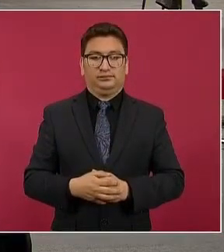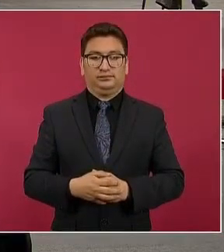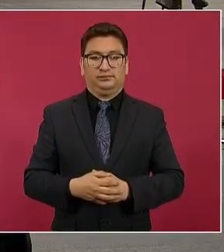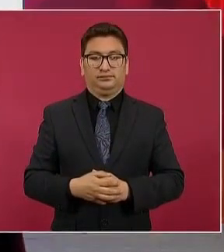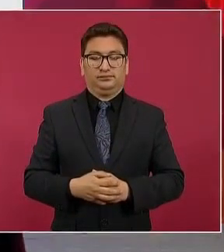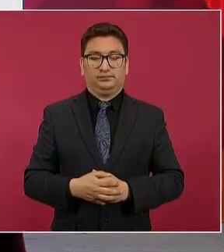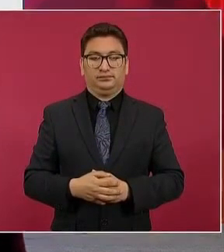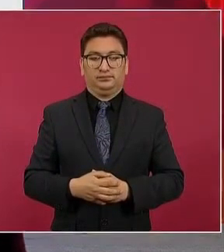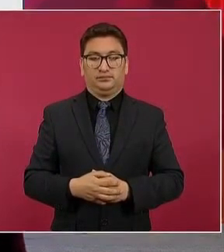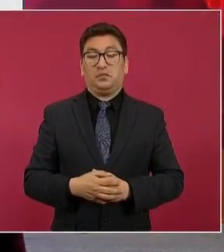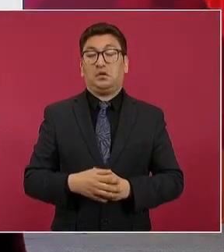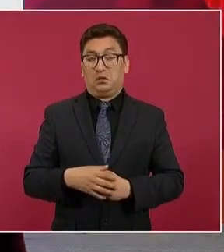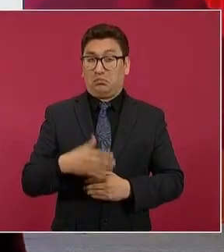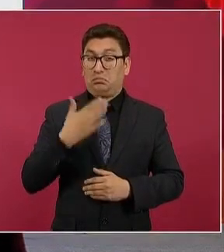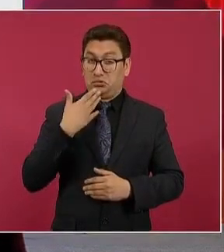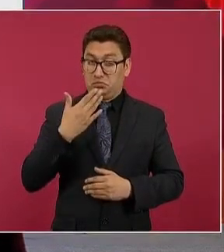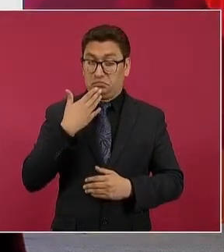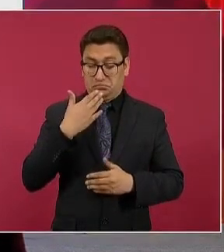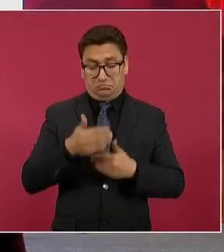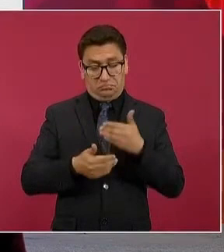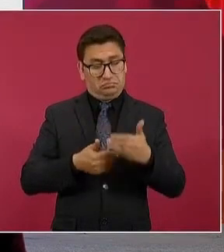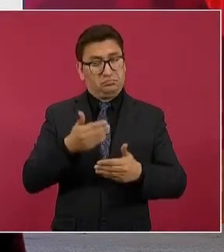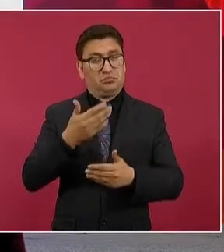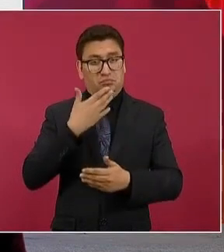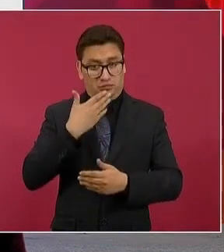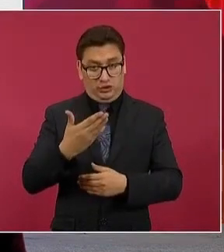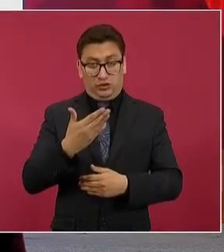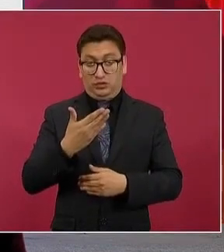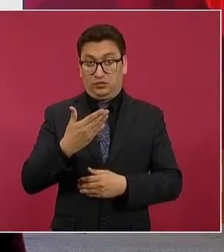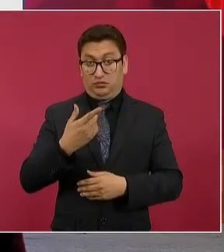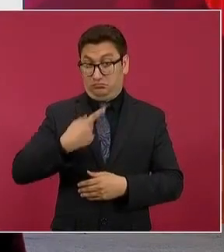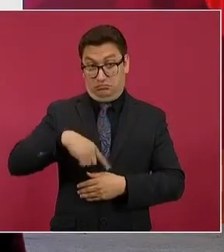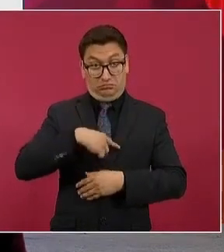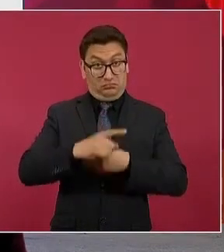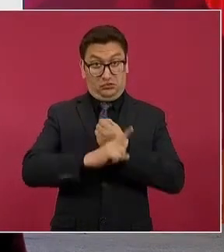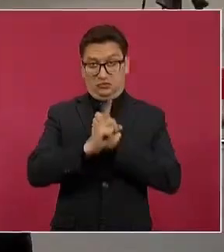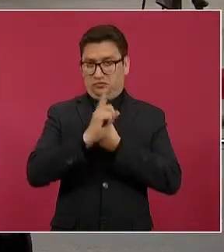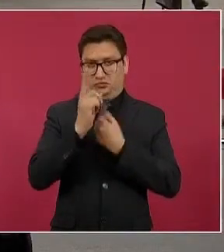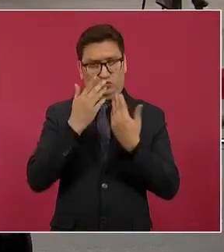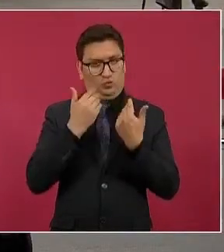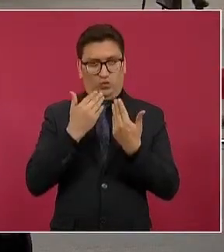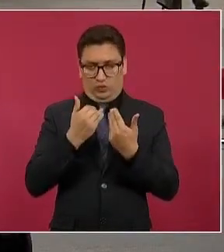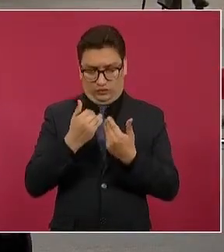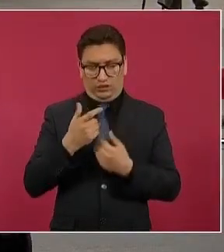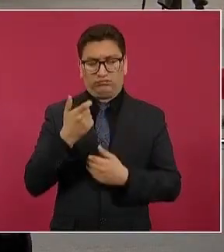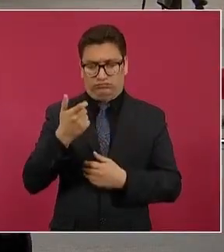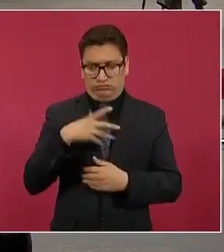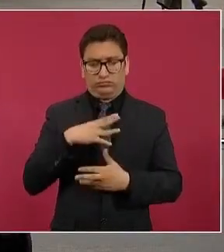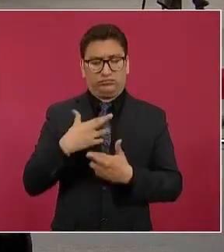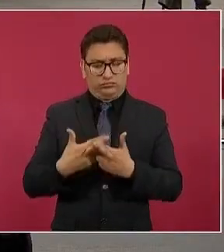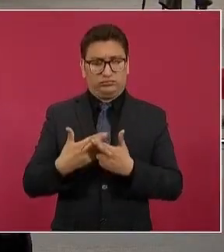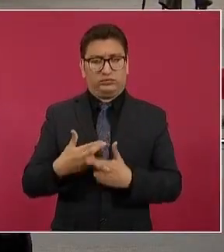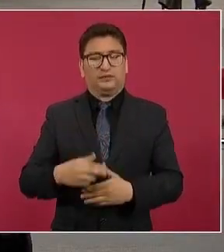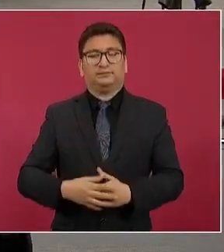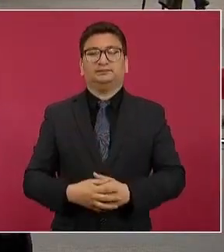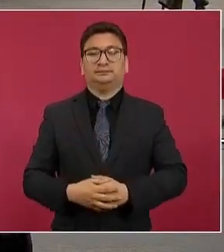Entonces, pues vamos bien, no tenemos problemas de financiamiento,